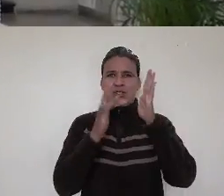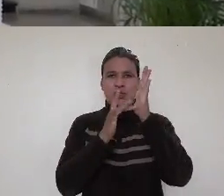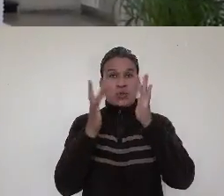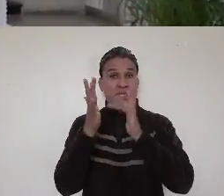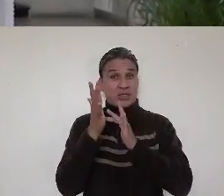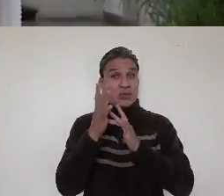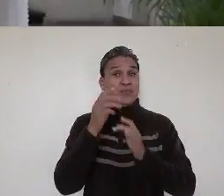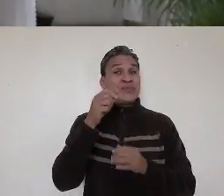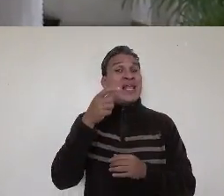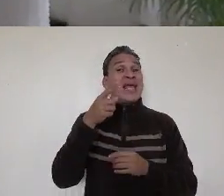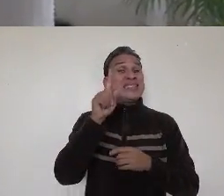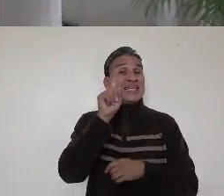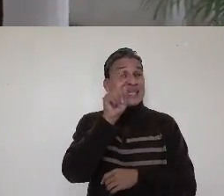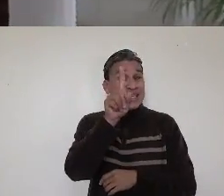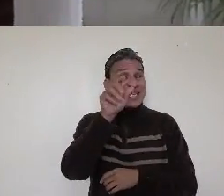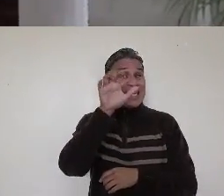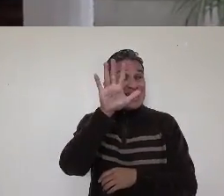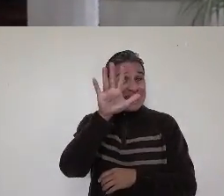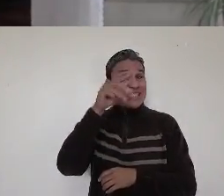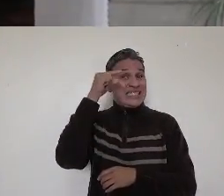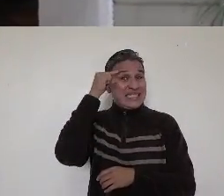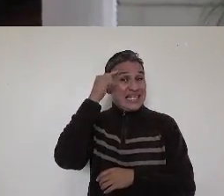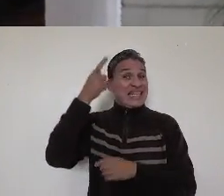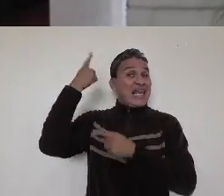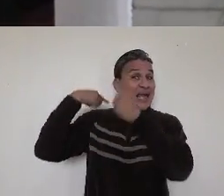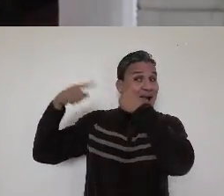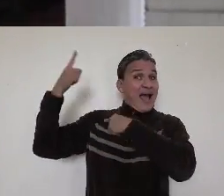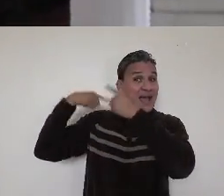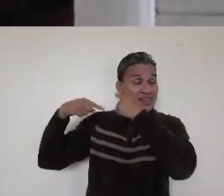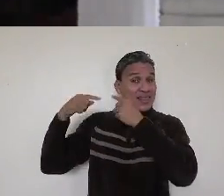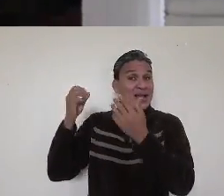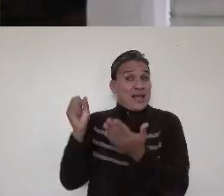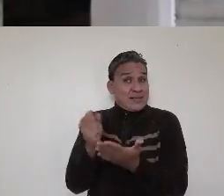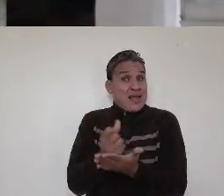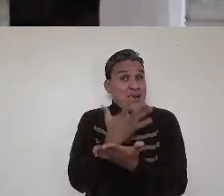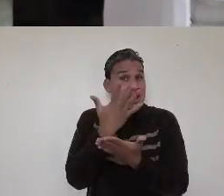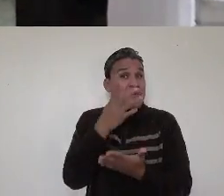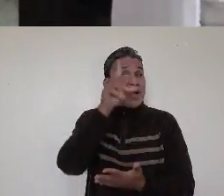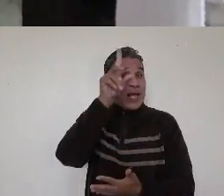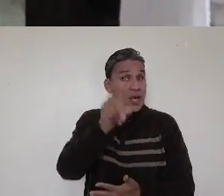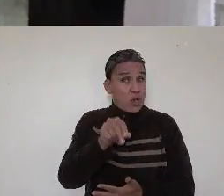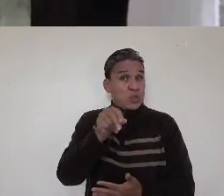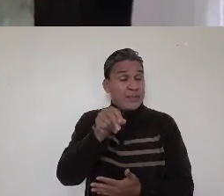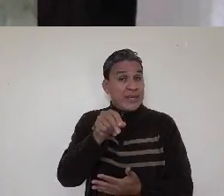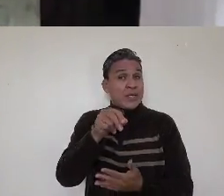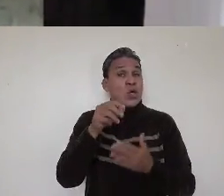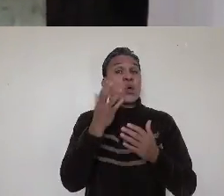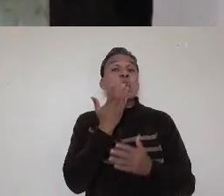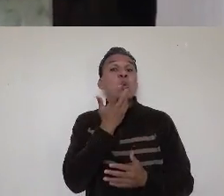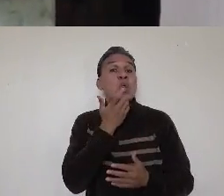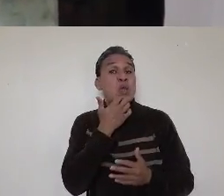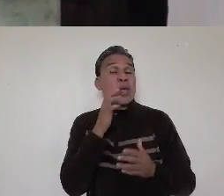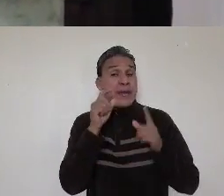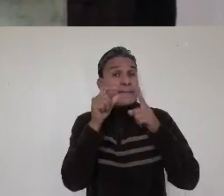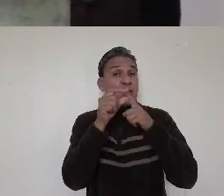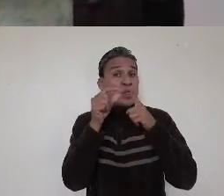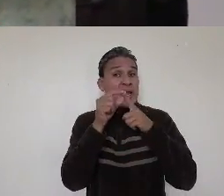hace 15 días en el Evangelio también, con una de las parábolas del Reino de Dios,